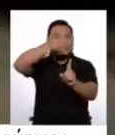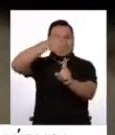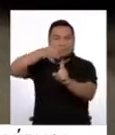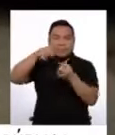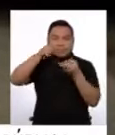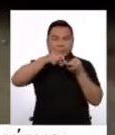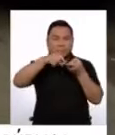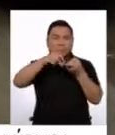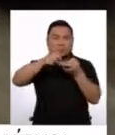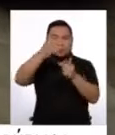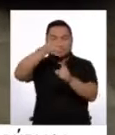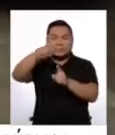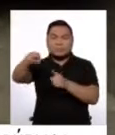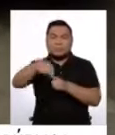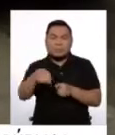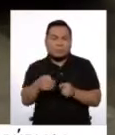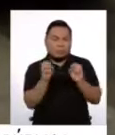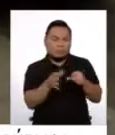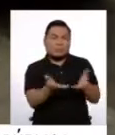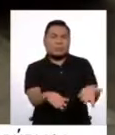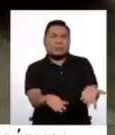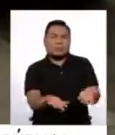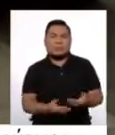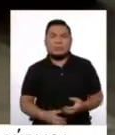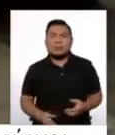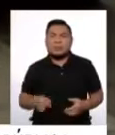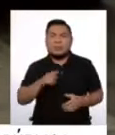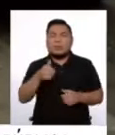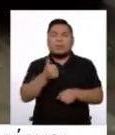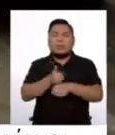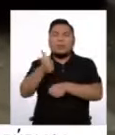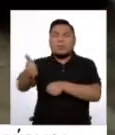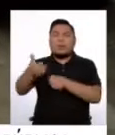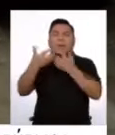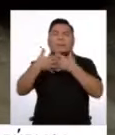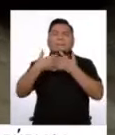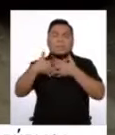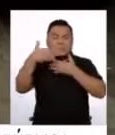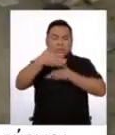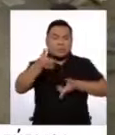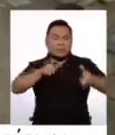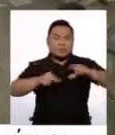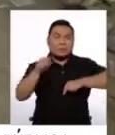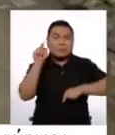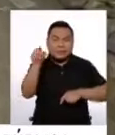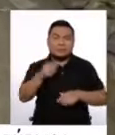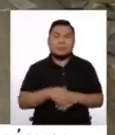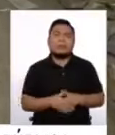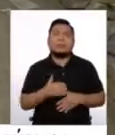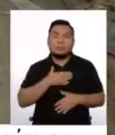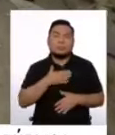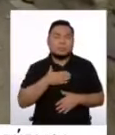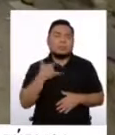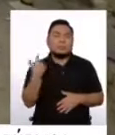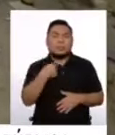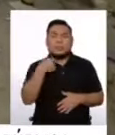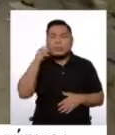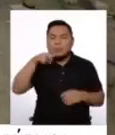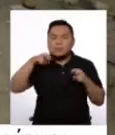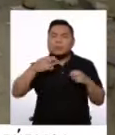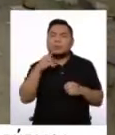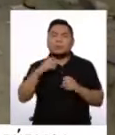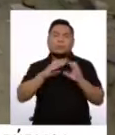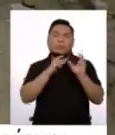responsabilidad de la misma institución que desarrolla las pruebas a garantizar la adecuada disposición final. Nosotros vamos a proceder a